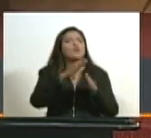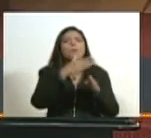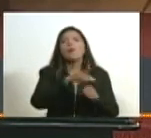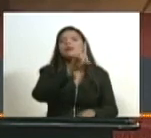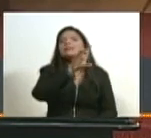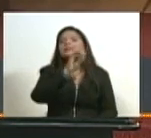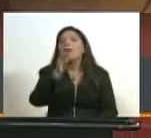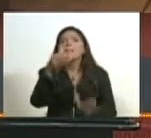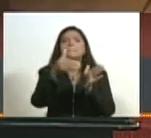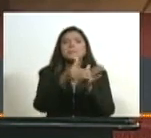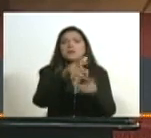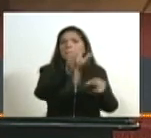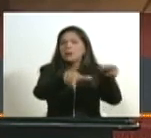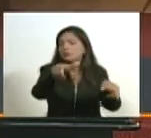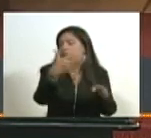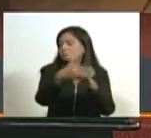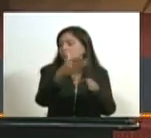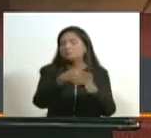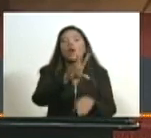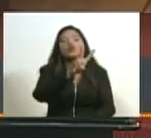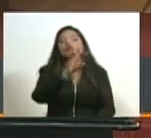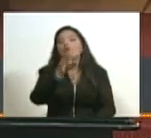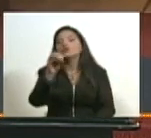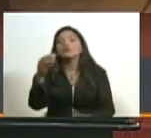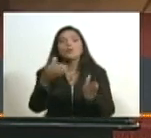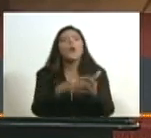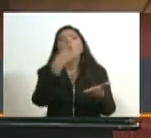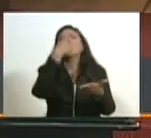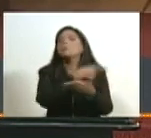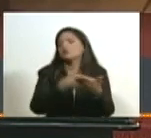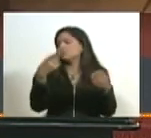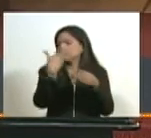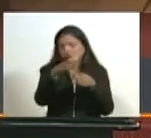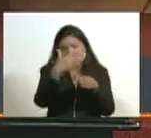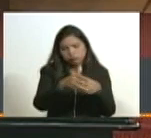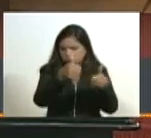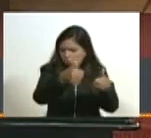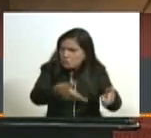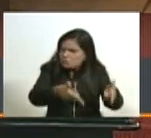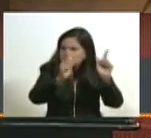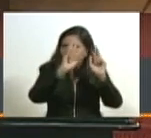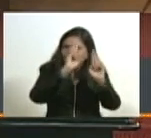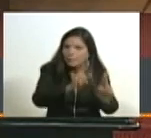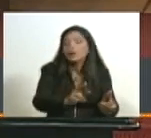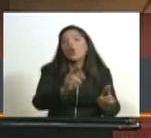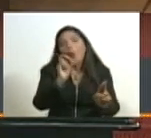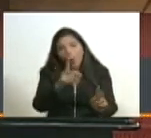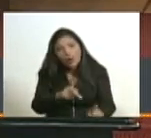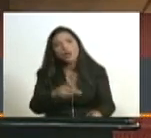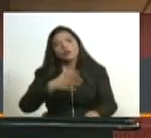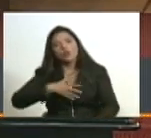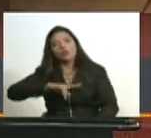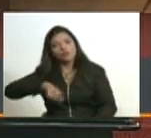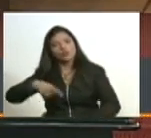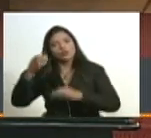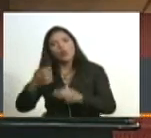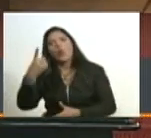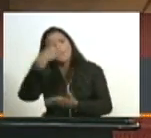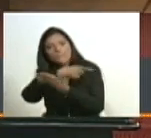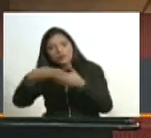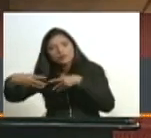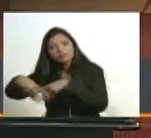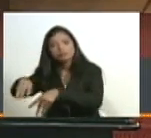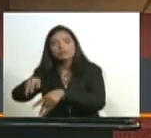se les respeta. 200.000, que vaya 1.000.000, pues, muy bien. Nosotros meteremos otro 1.000.000. Es el